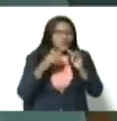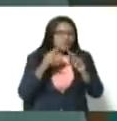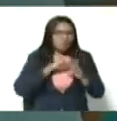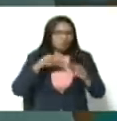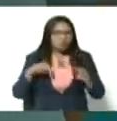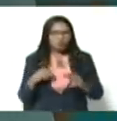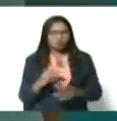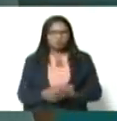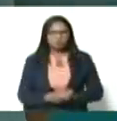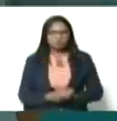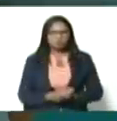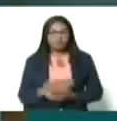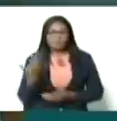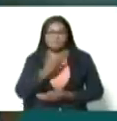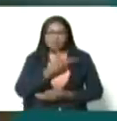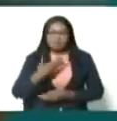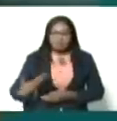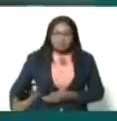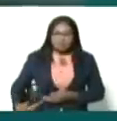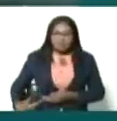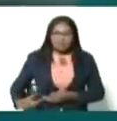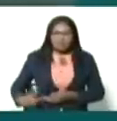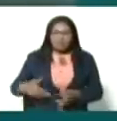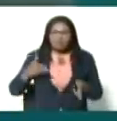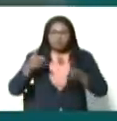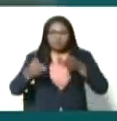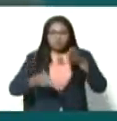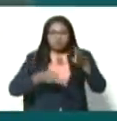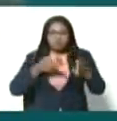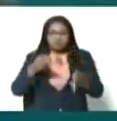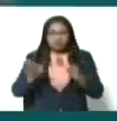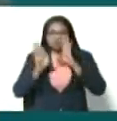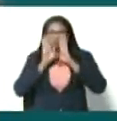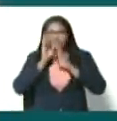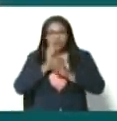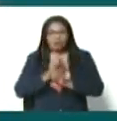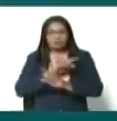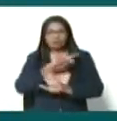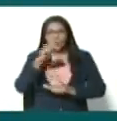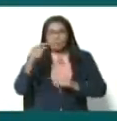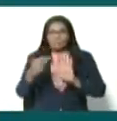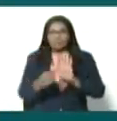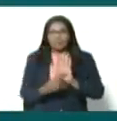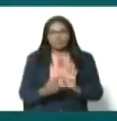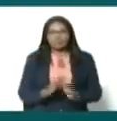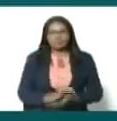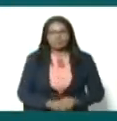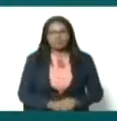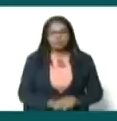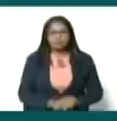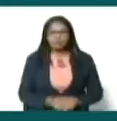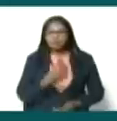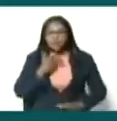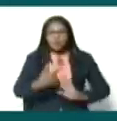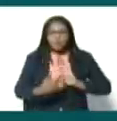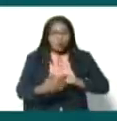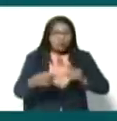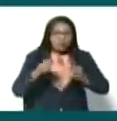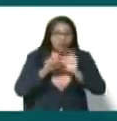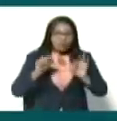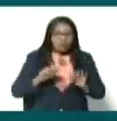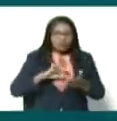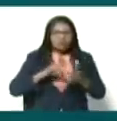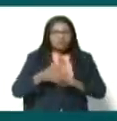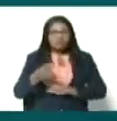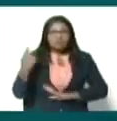tenemos. Presidente, este es un tren de alta confiabilidad, un tren que demuestra qué es lo que